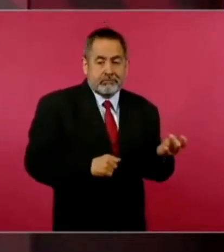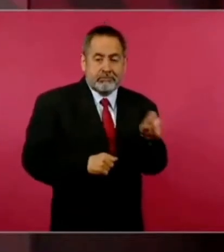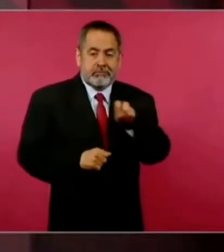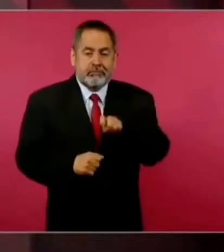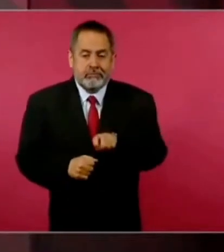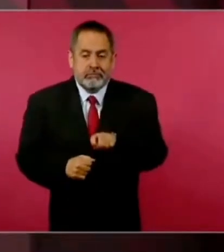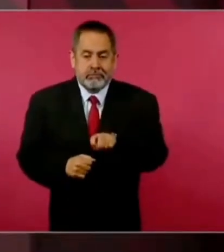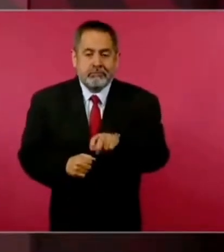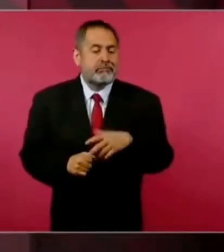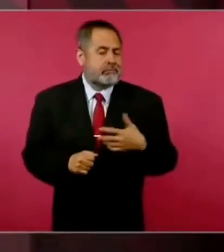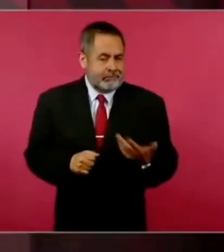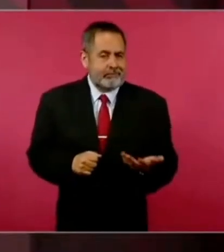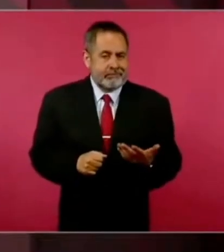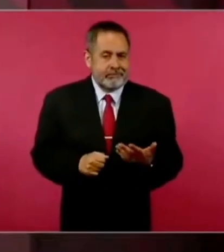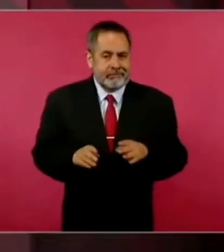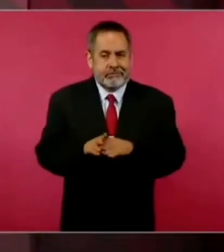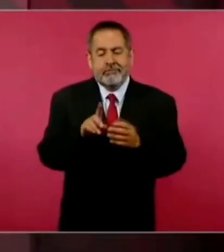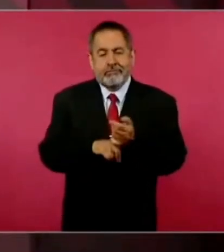Tiene un origen